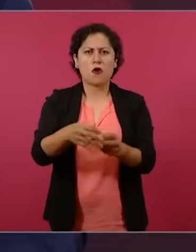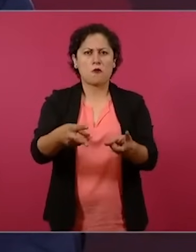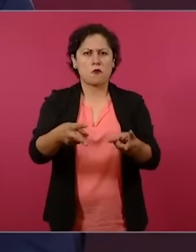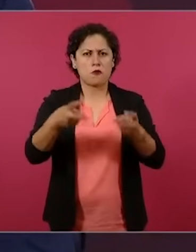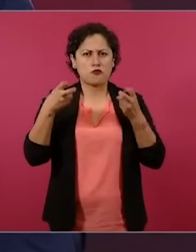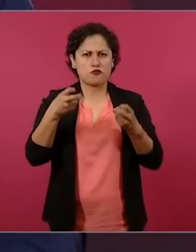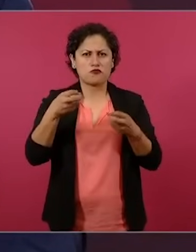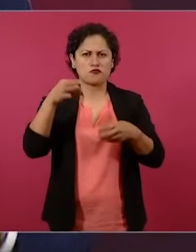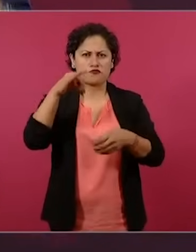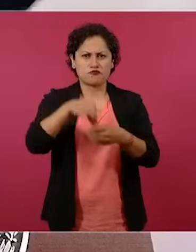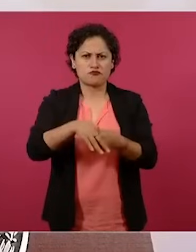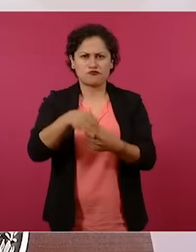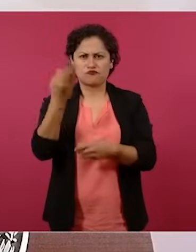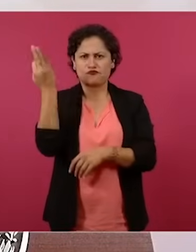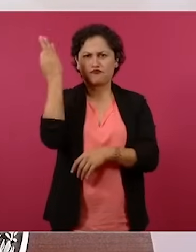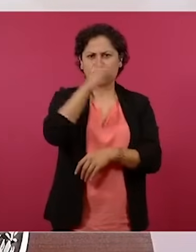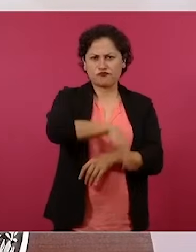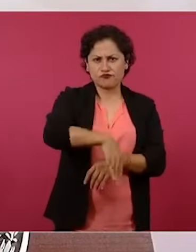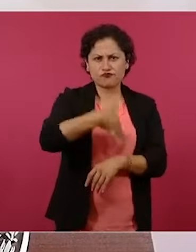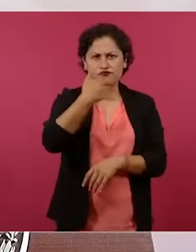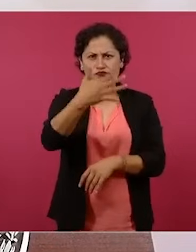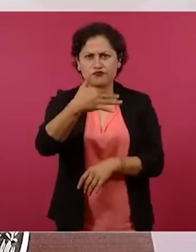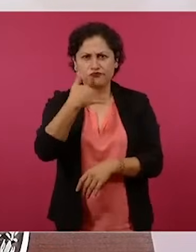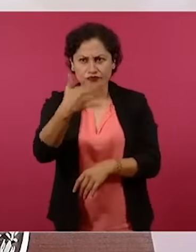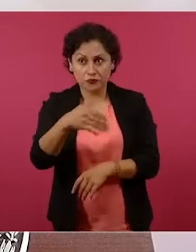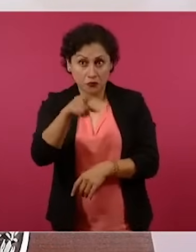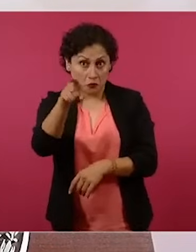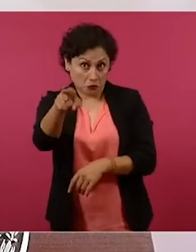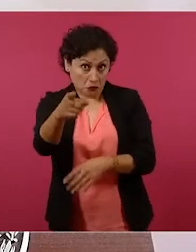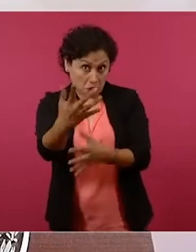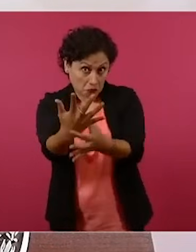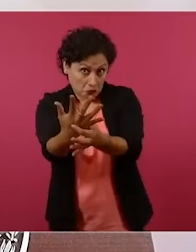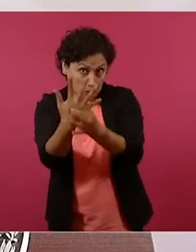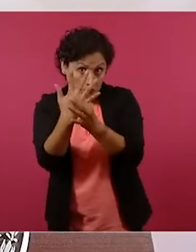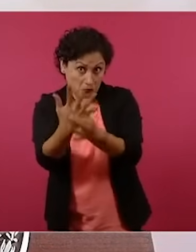el 2006. Y eso me lo platicó